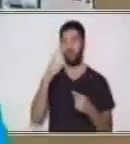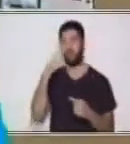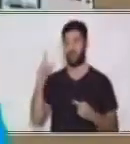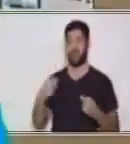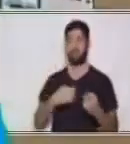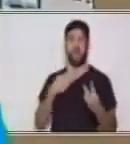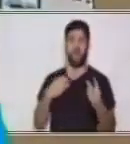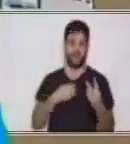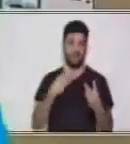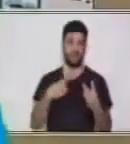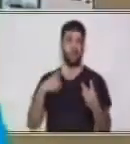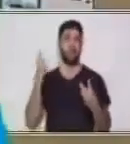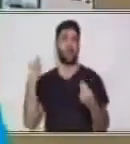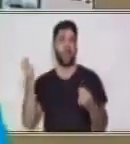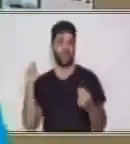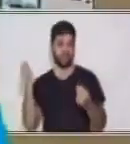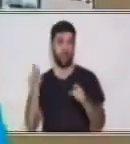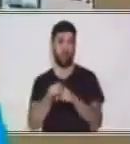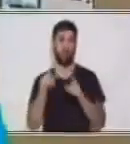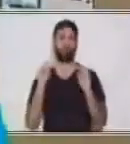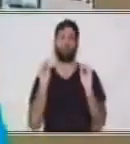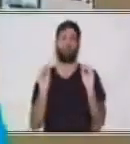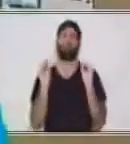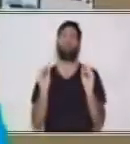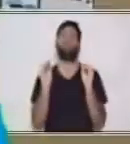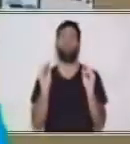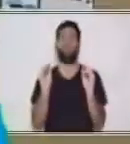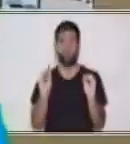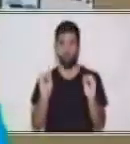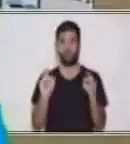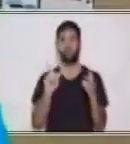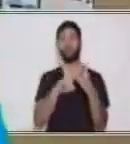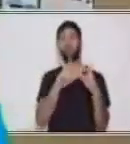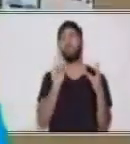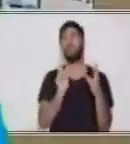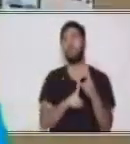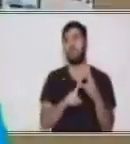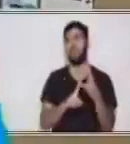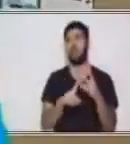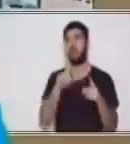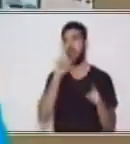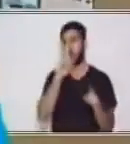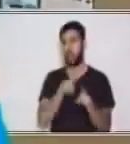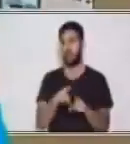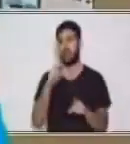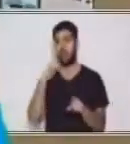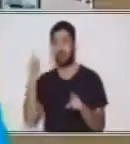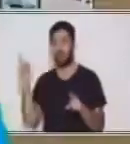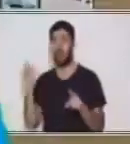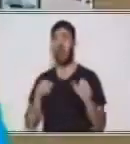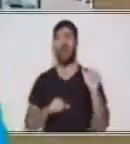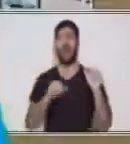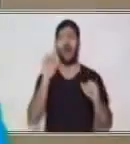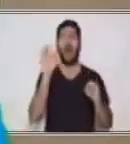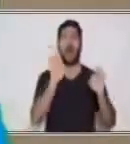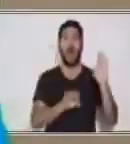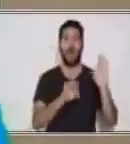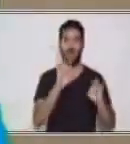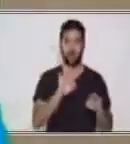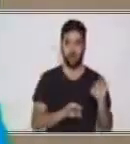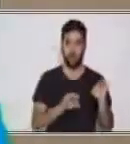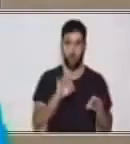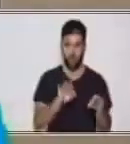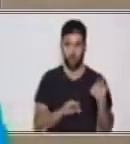maestra que enseña, es una profesión muy agradable. Tenemos también el abogado, pues que estudia las leyes y las